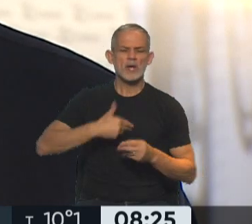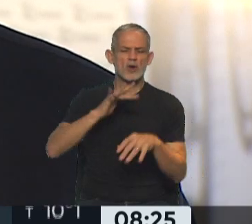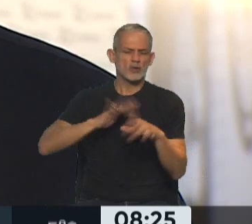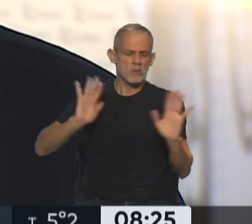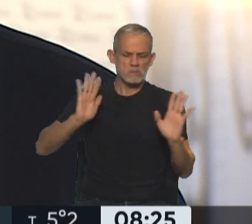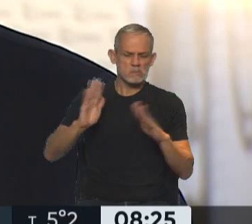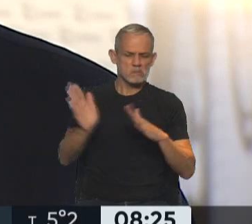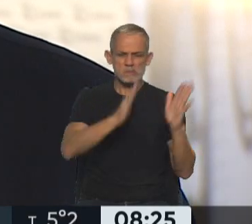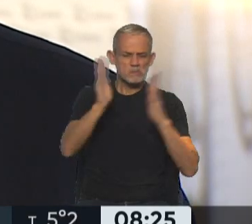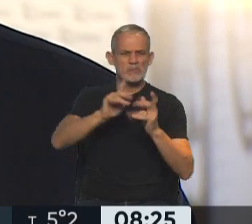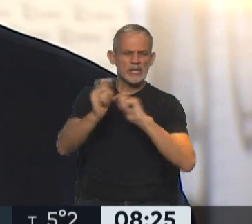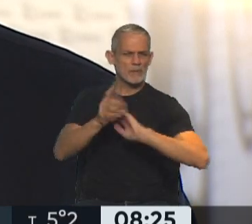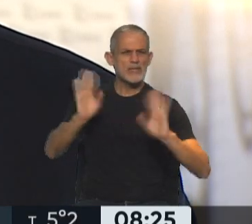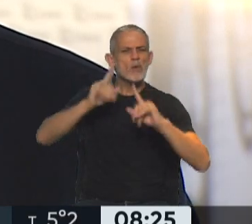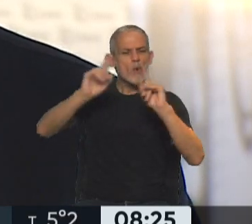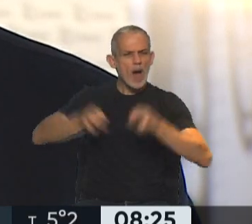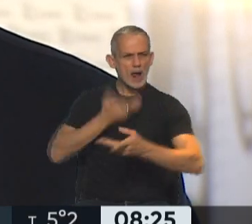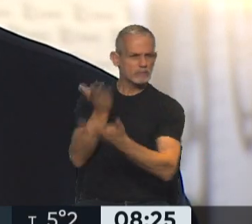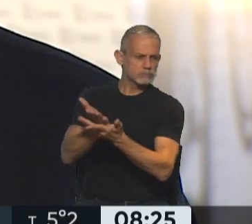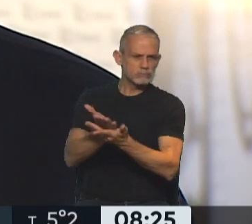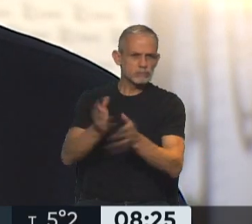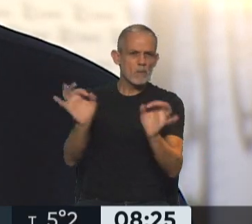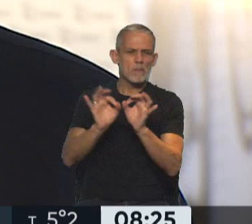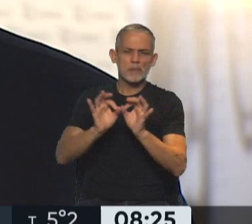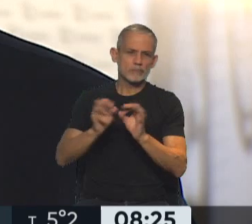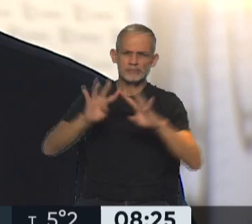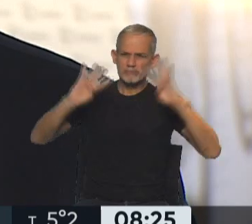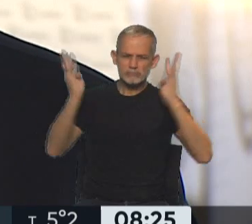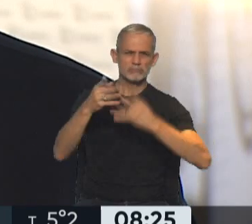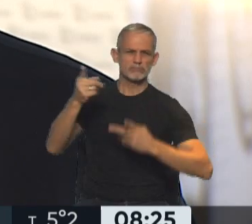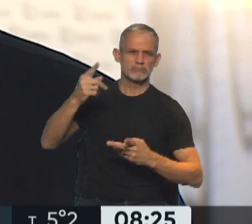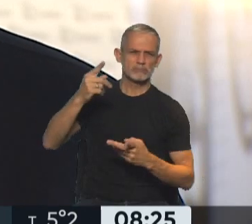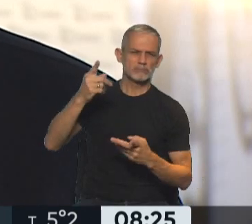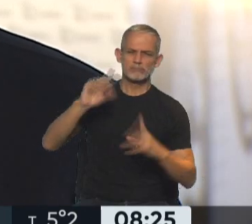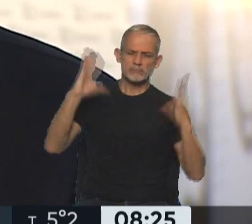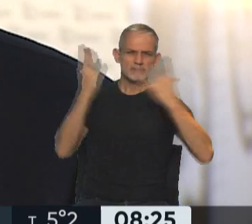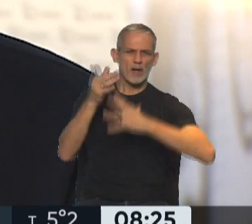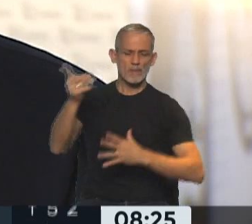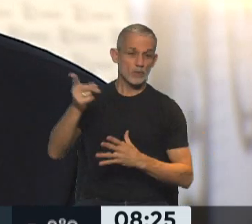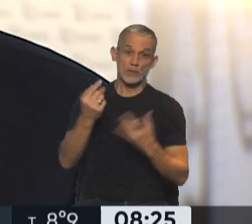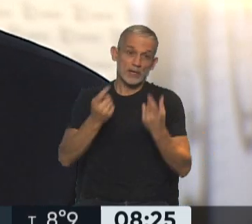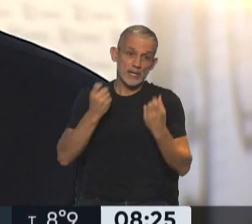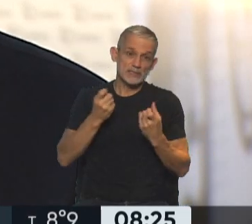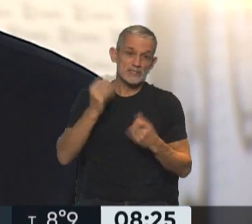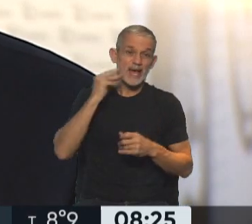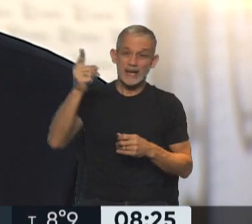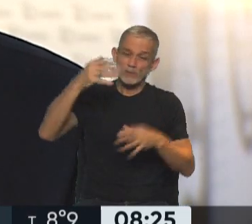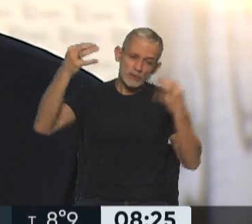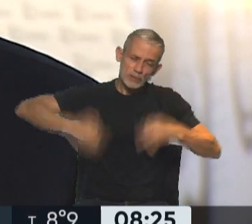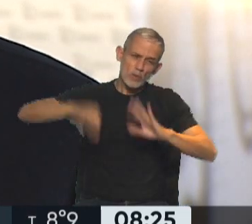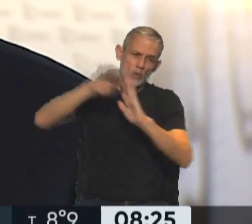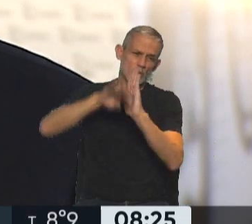toque gobernar seguir planteando en los foros multilaterales en los foros internacionales la necesidad de que el reino unido cumpla